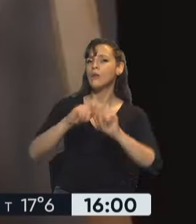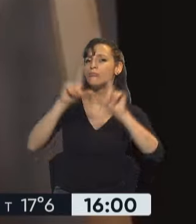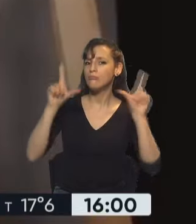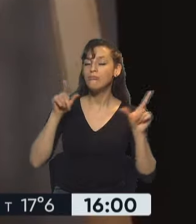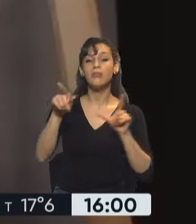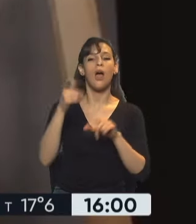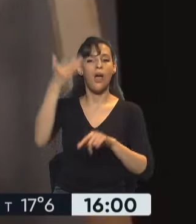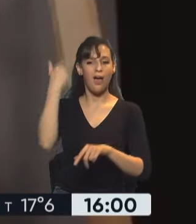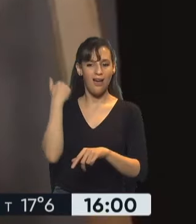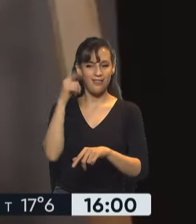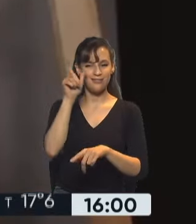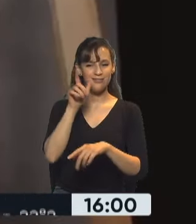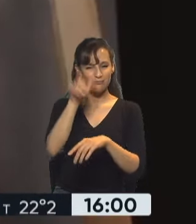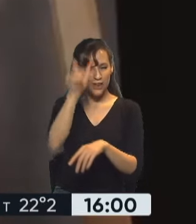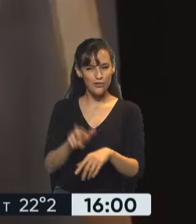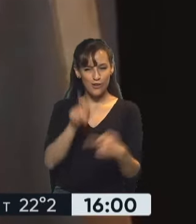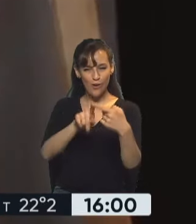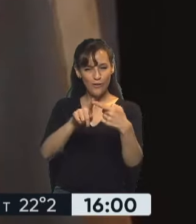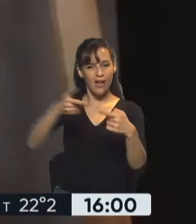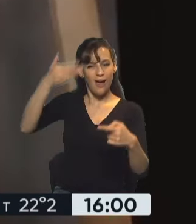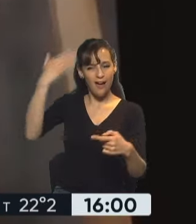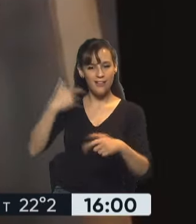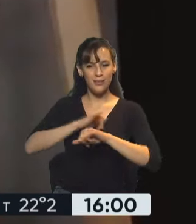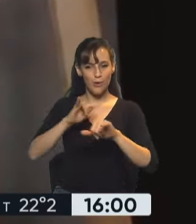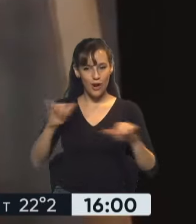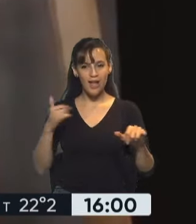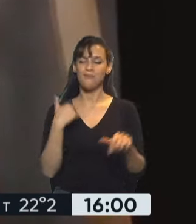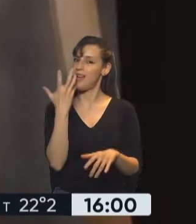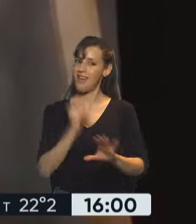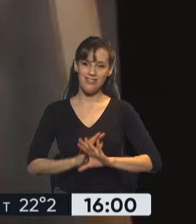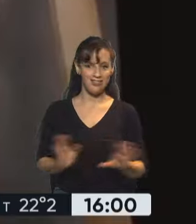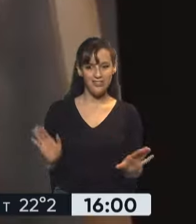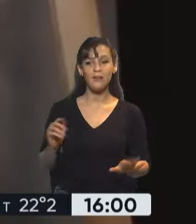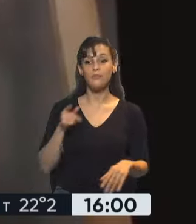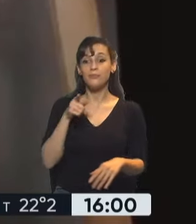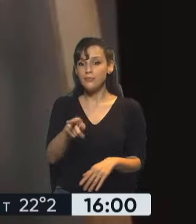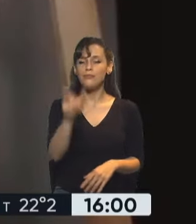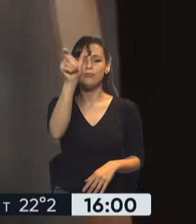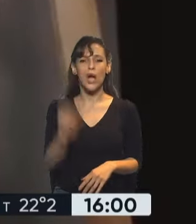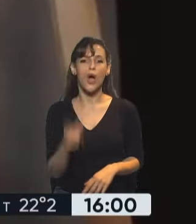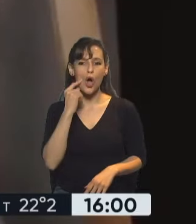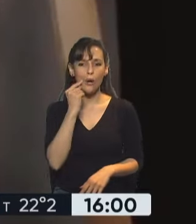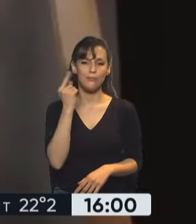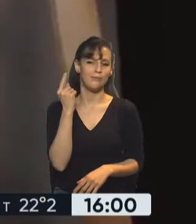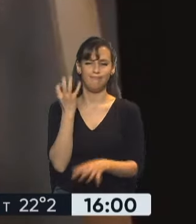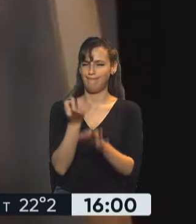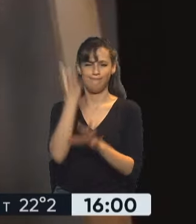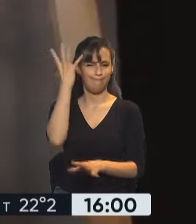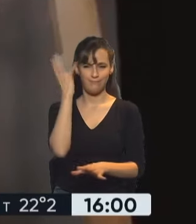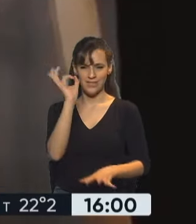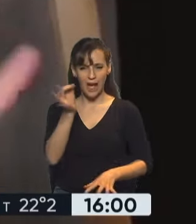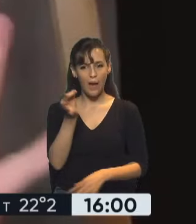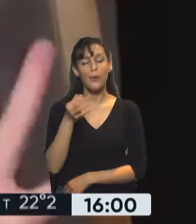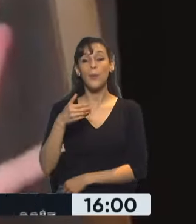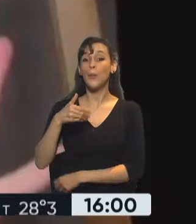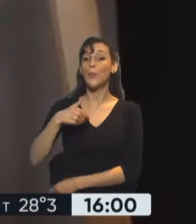hemos hablado un montón de veces en nuestro programa, que nos encanta conectar con él porque es un talentosísimo. Así que bueno, no se lo